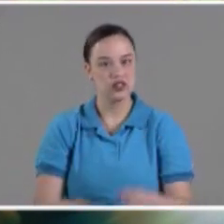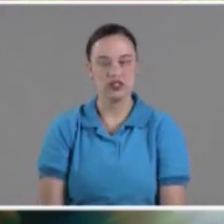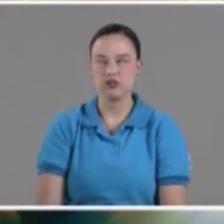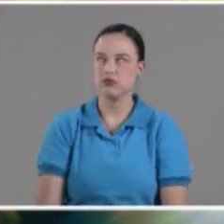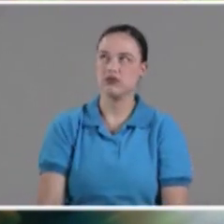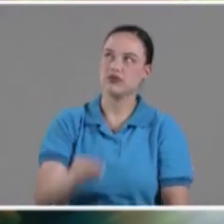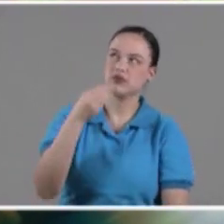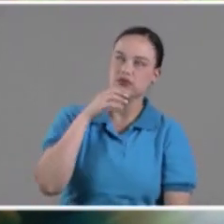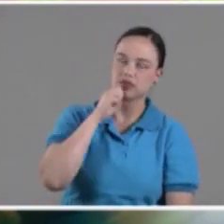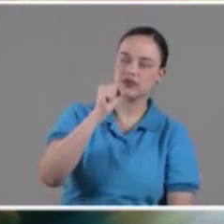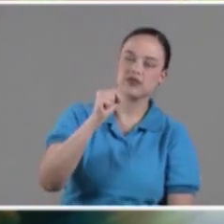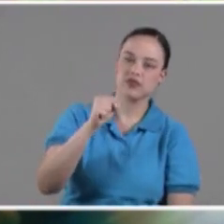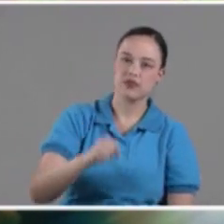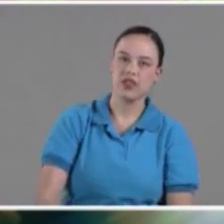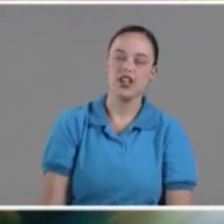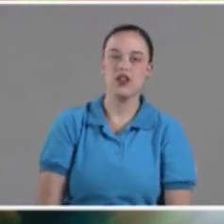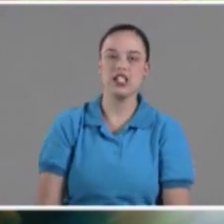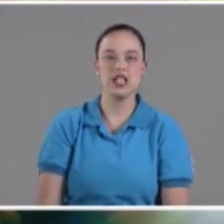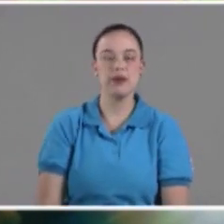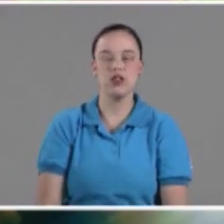Qué es